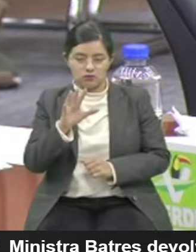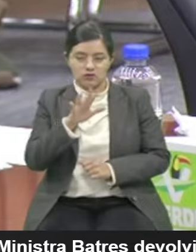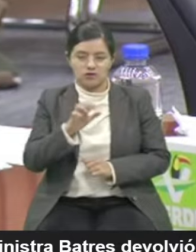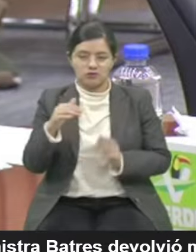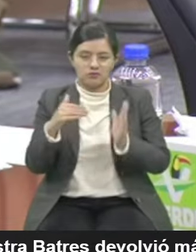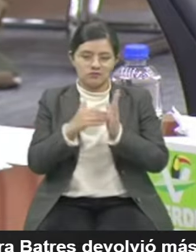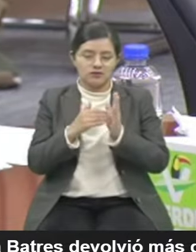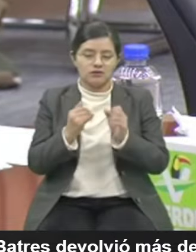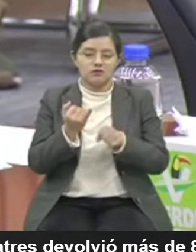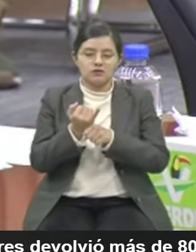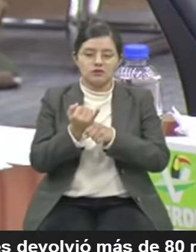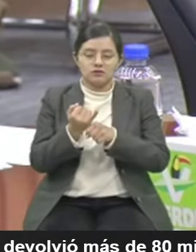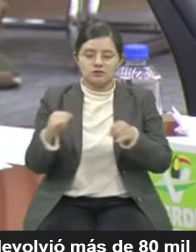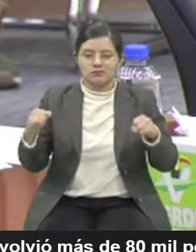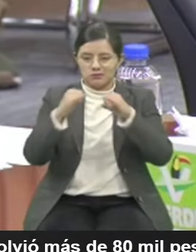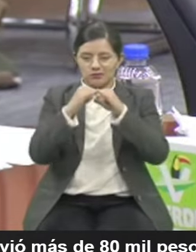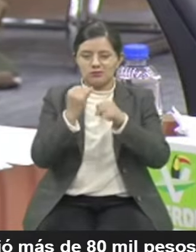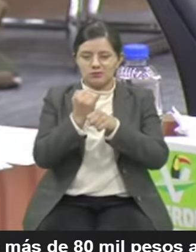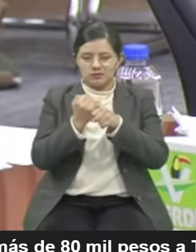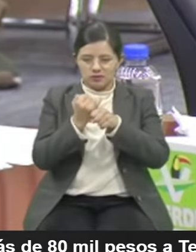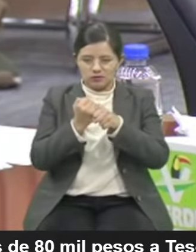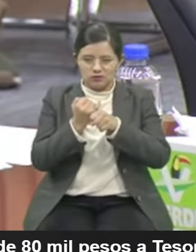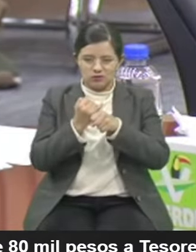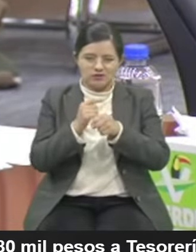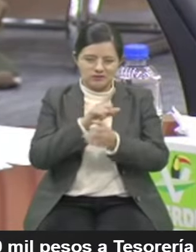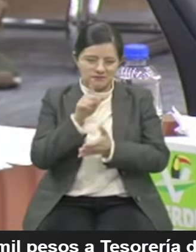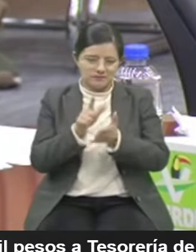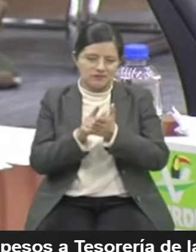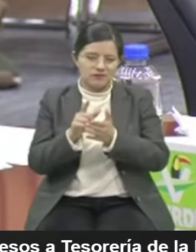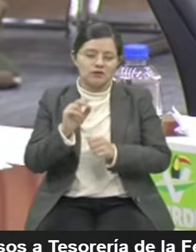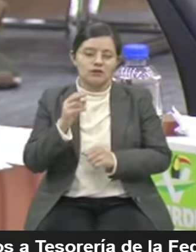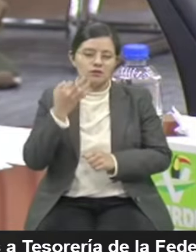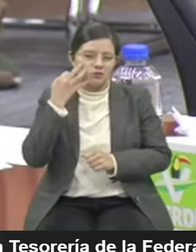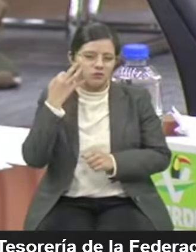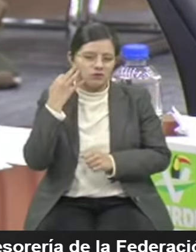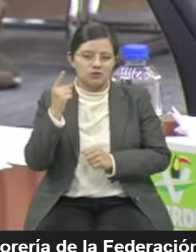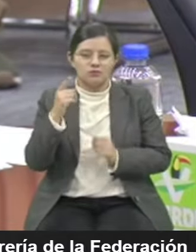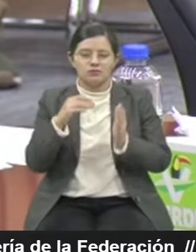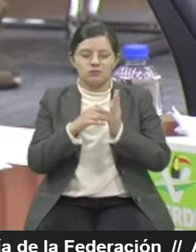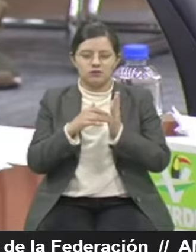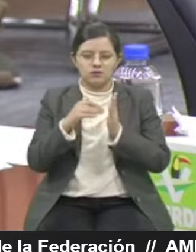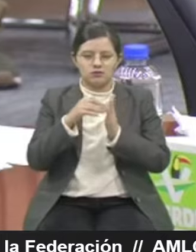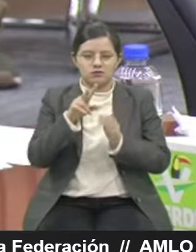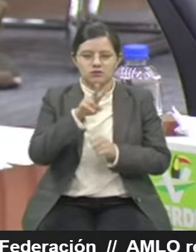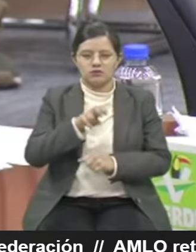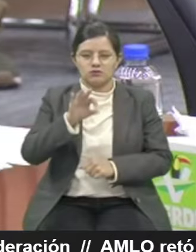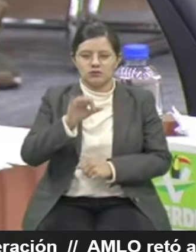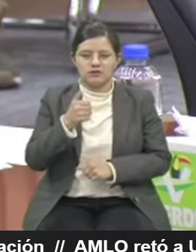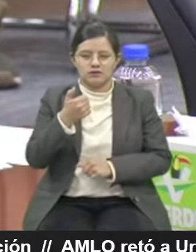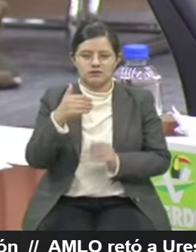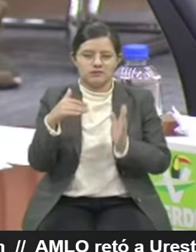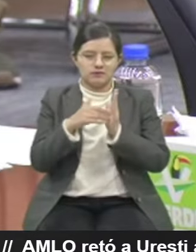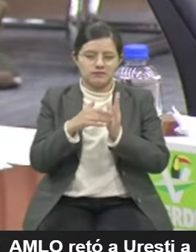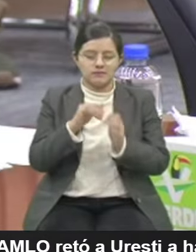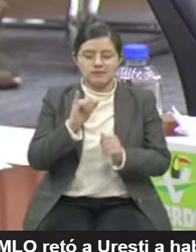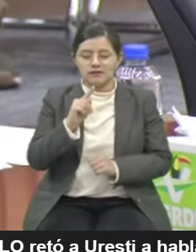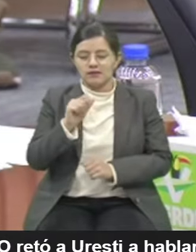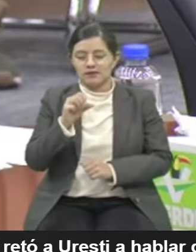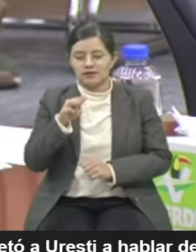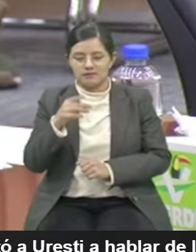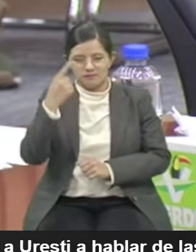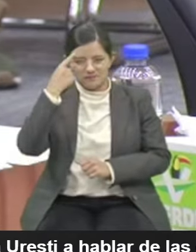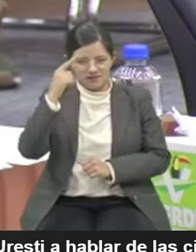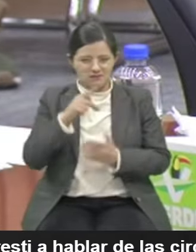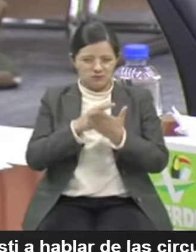al instituto de investigaciones jurídicas de la UNAM 1 6000 pes al itam para